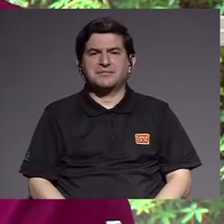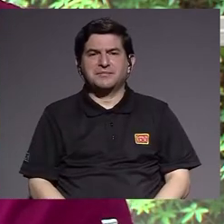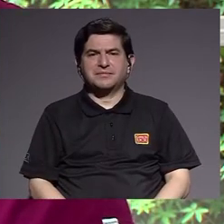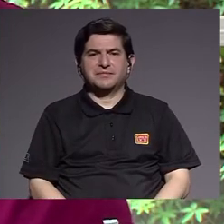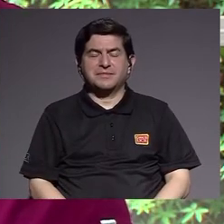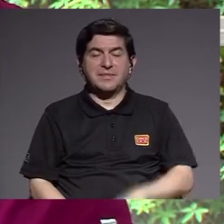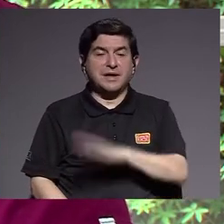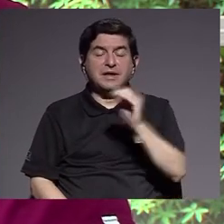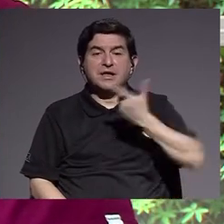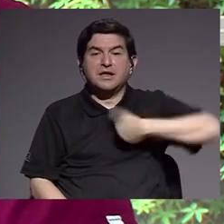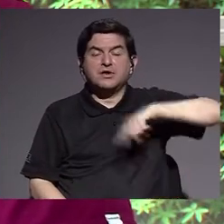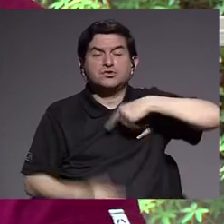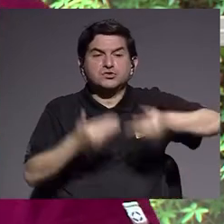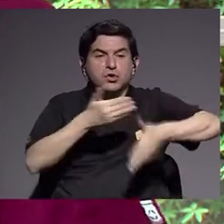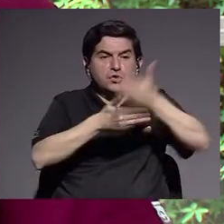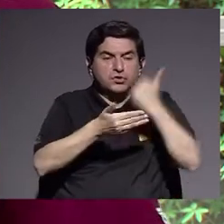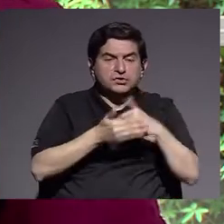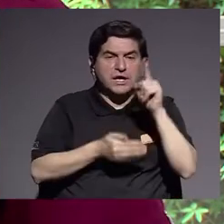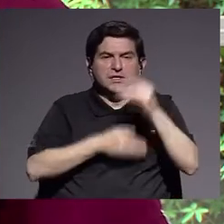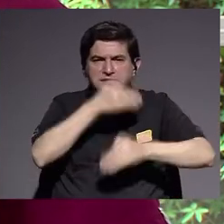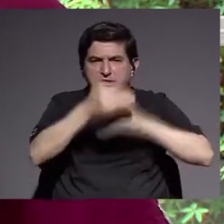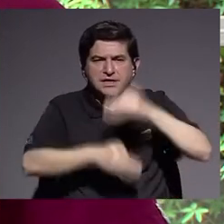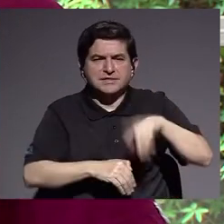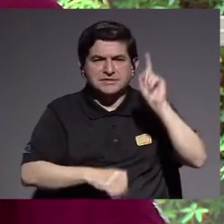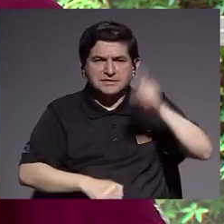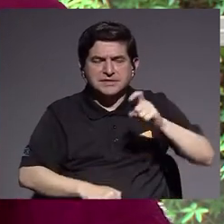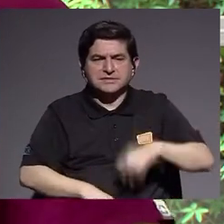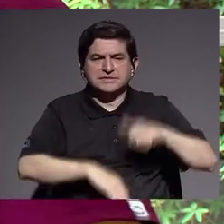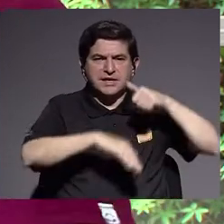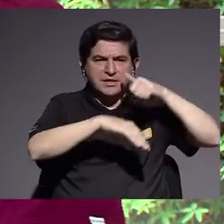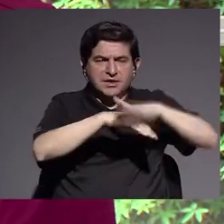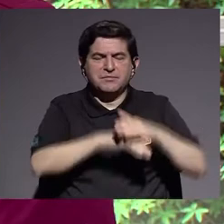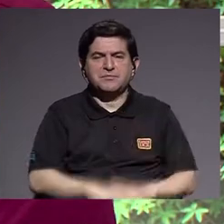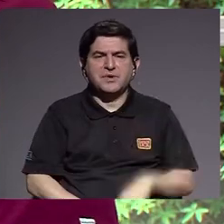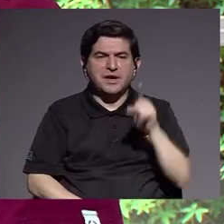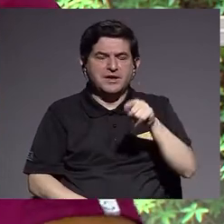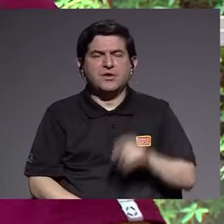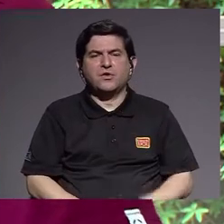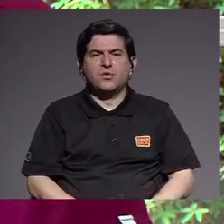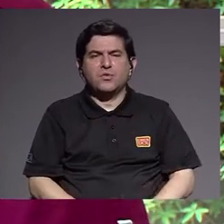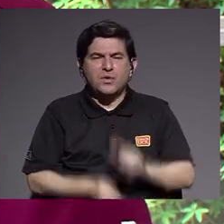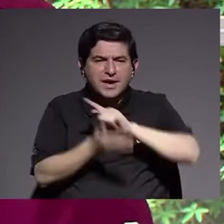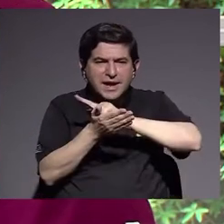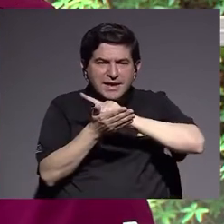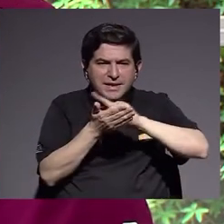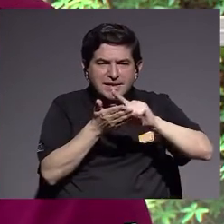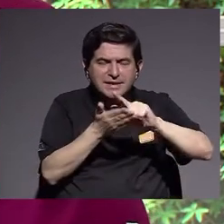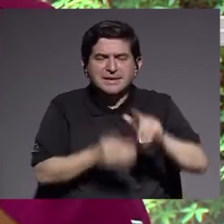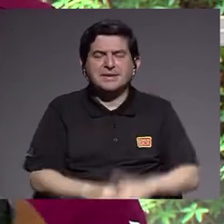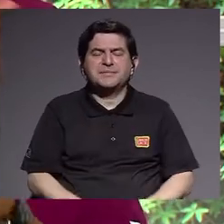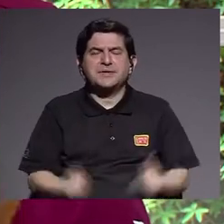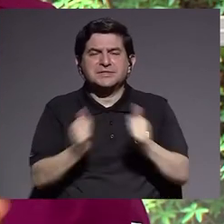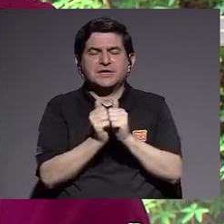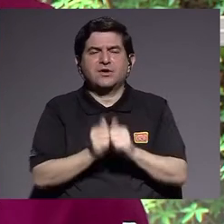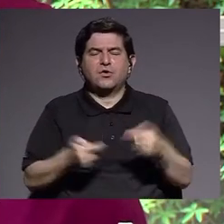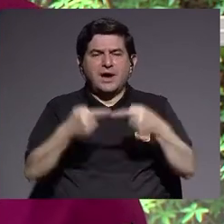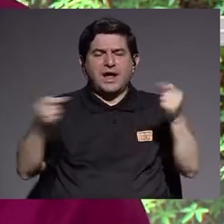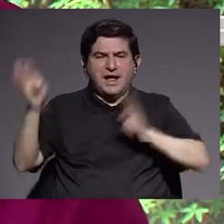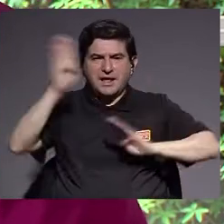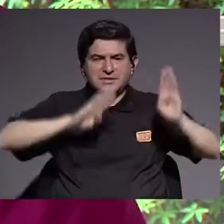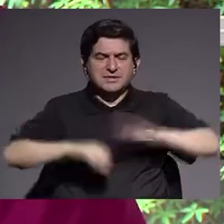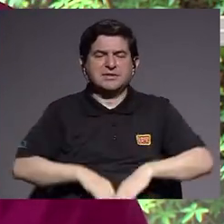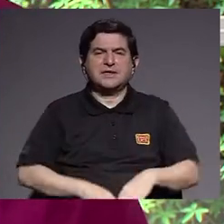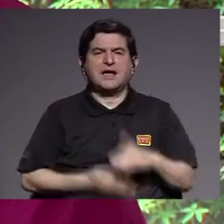al tener un cuerpo extraño y nosotros antes de hacer cualquier procedimiento tenemos que mandar lo que se llaman profilaxis antibióticas que es como cubrir al paciente con